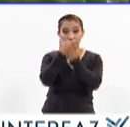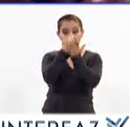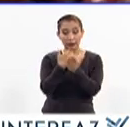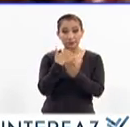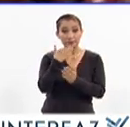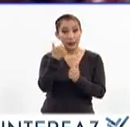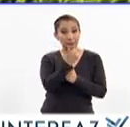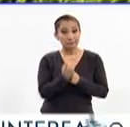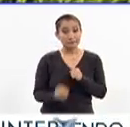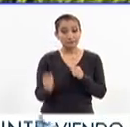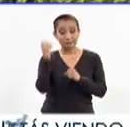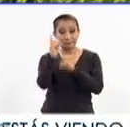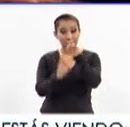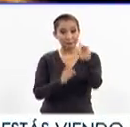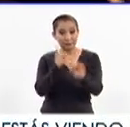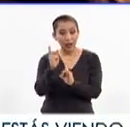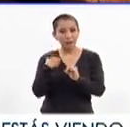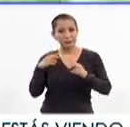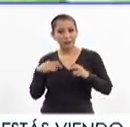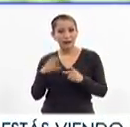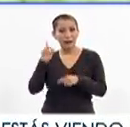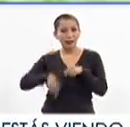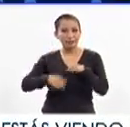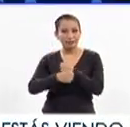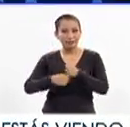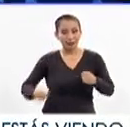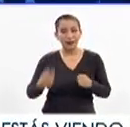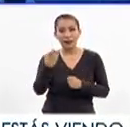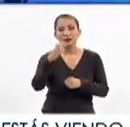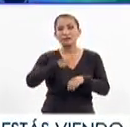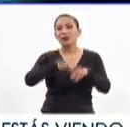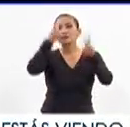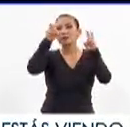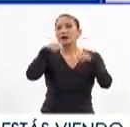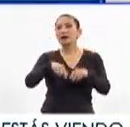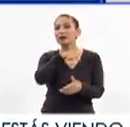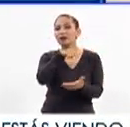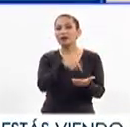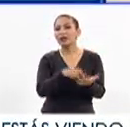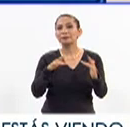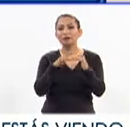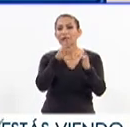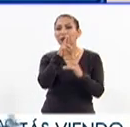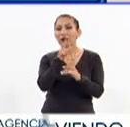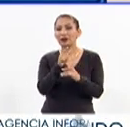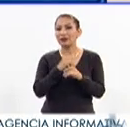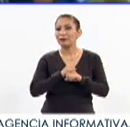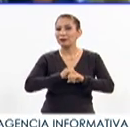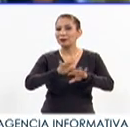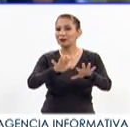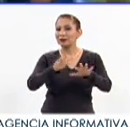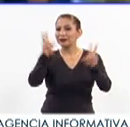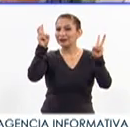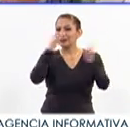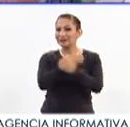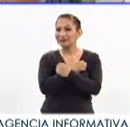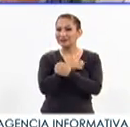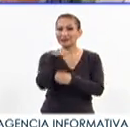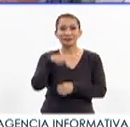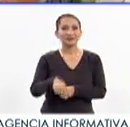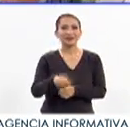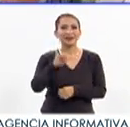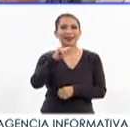al rendimiento de los deportistas y combatir la obesidad. Esto y mucho más en el programa que te conecta con lo mejor de la información en